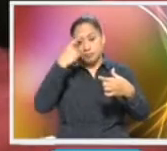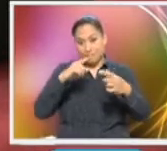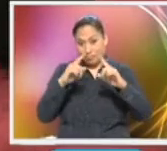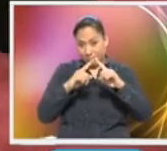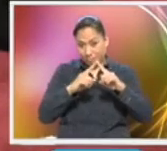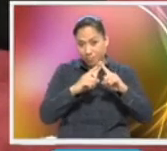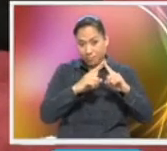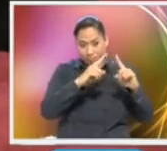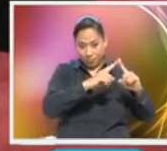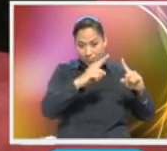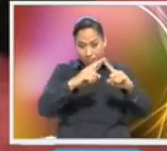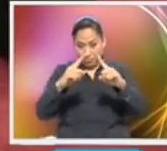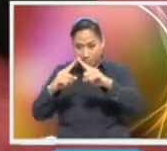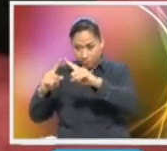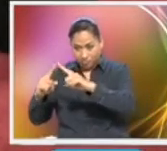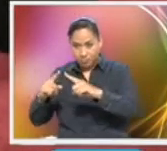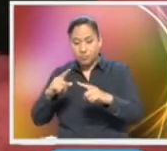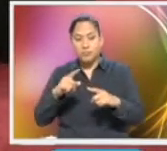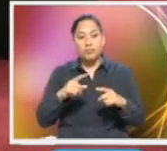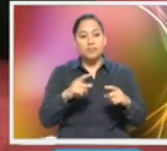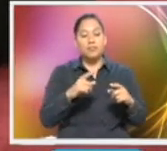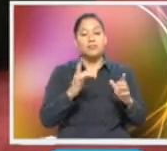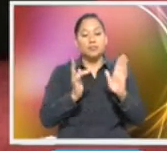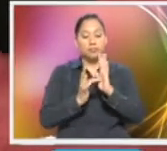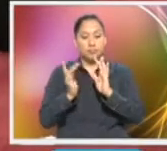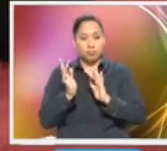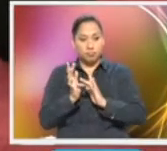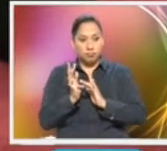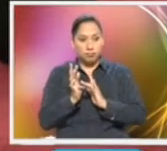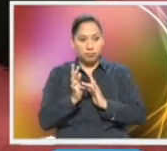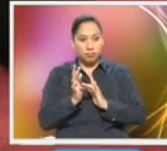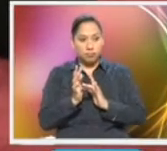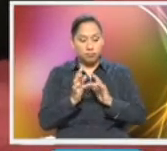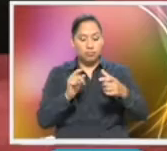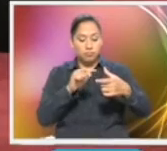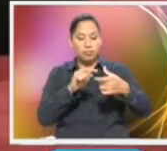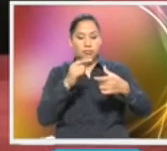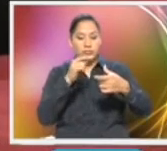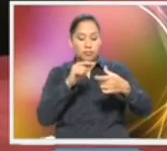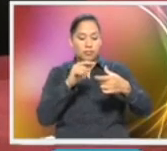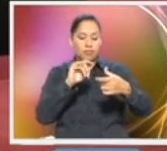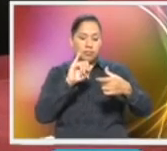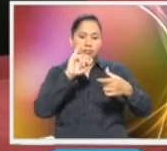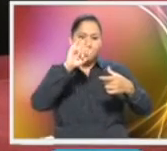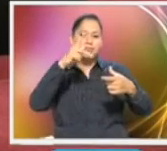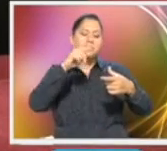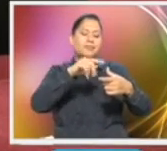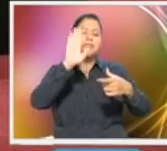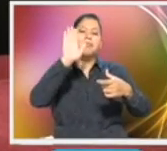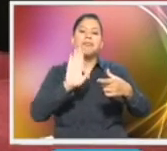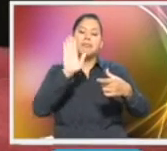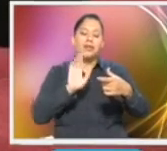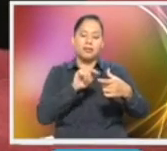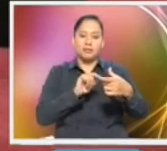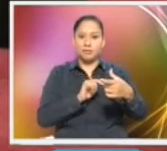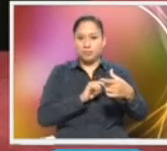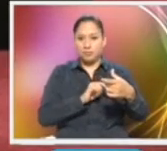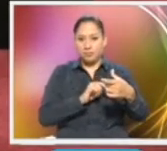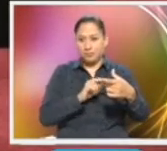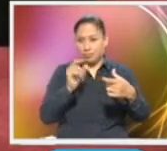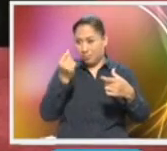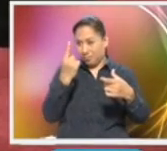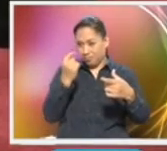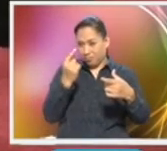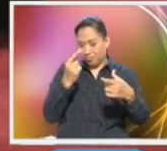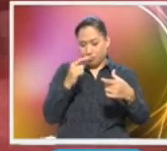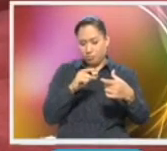iglesias, sobre todo las reformadas, Cristo sí está en la Eucaristía, pero de manera simbólica. Y para unos ya